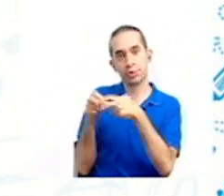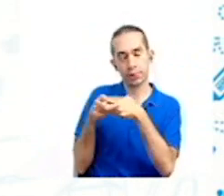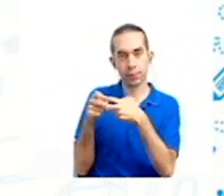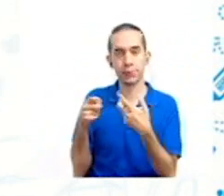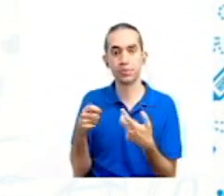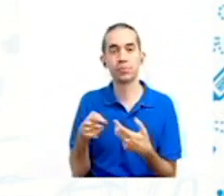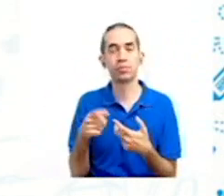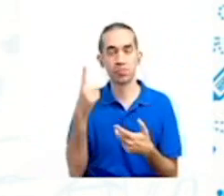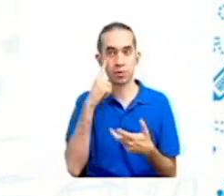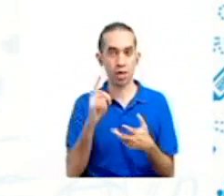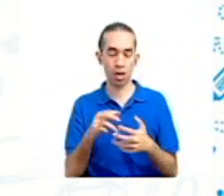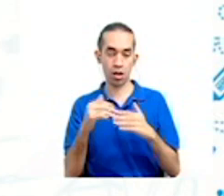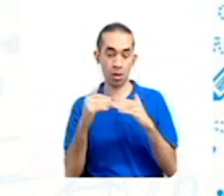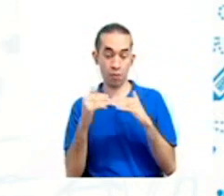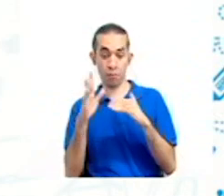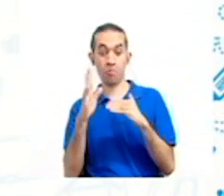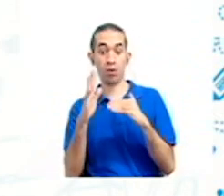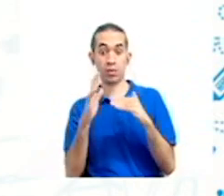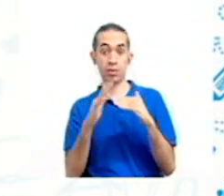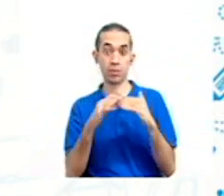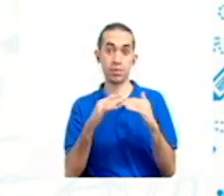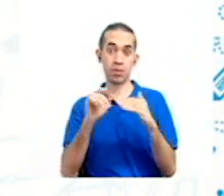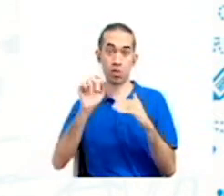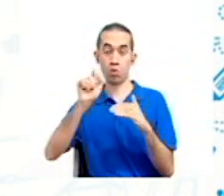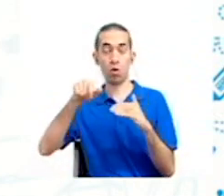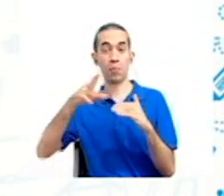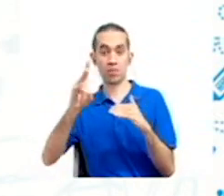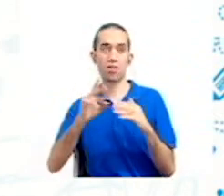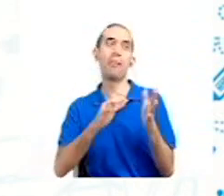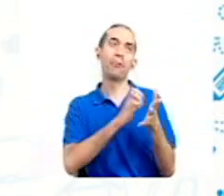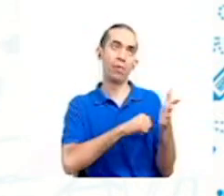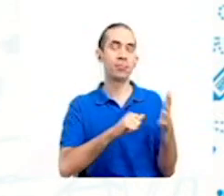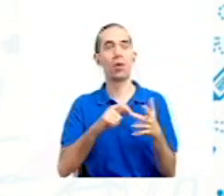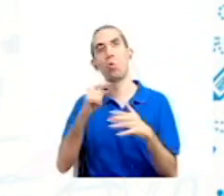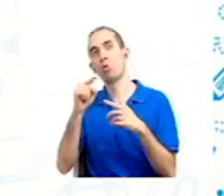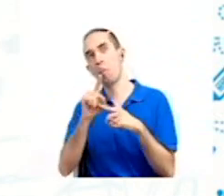diferencia es mayor a 1,7, o sea 1,7,